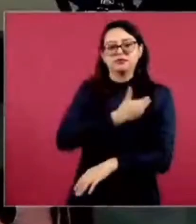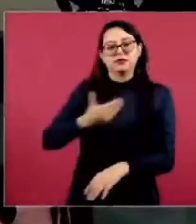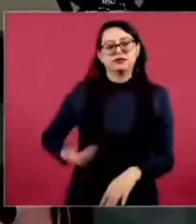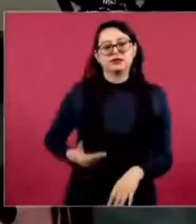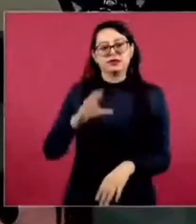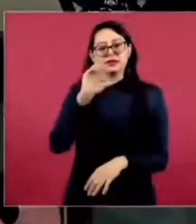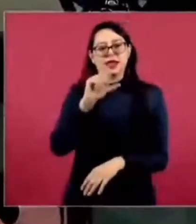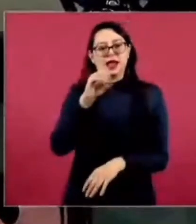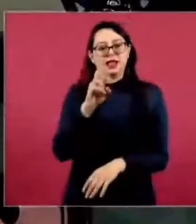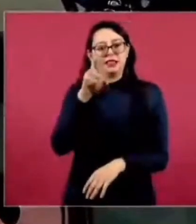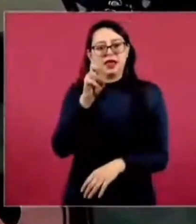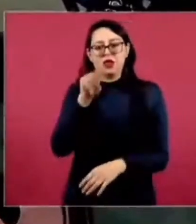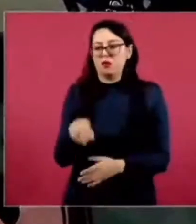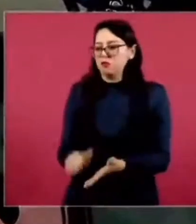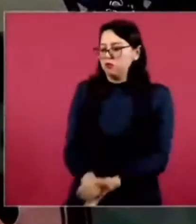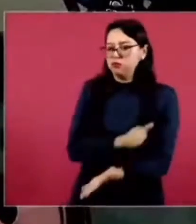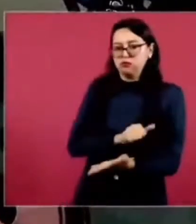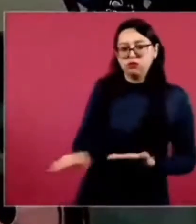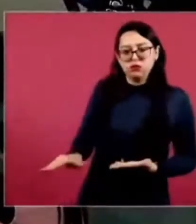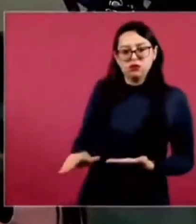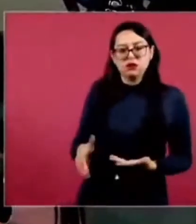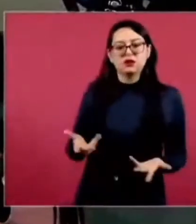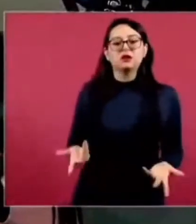pues les afectó a miles de ellos.